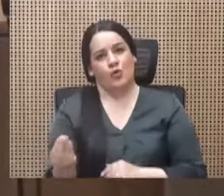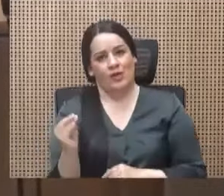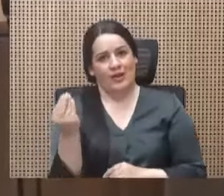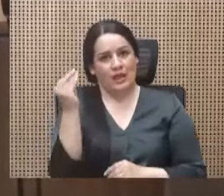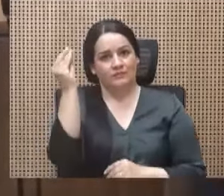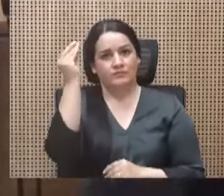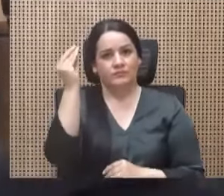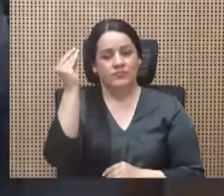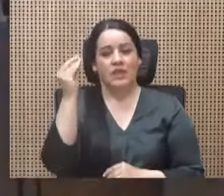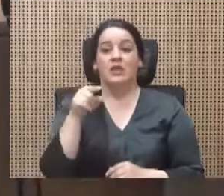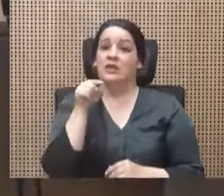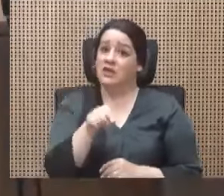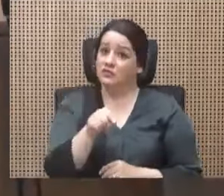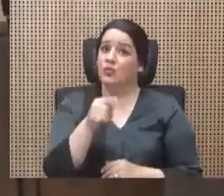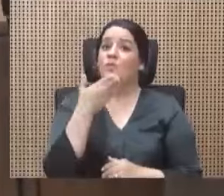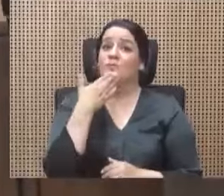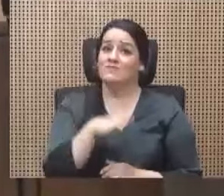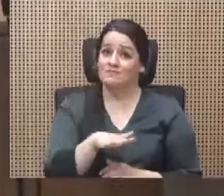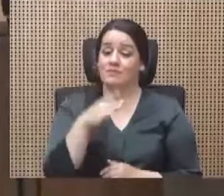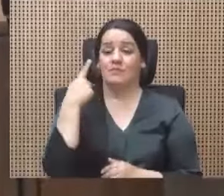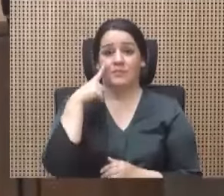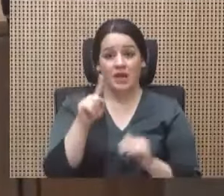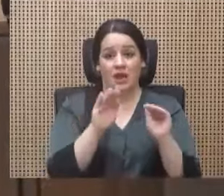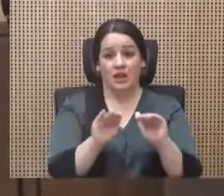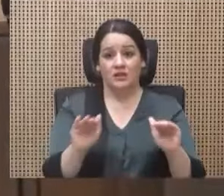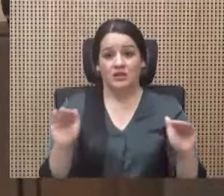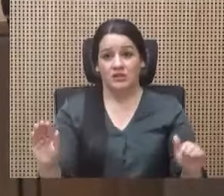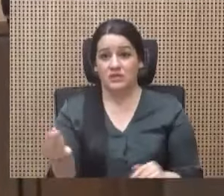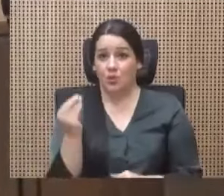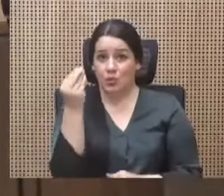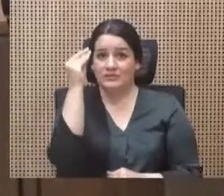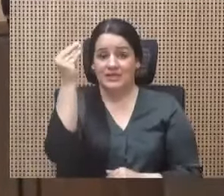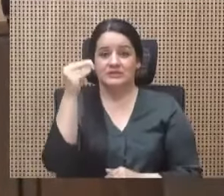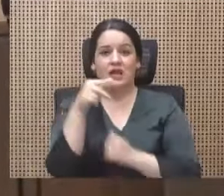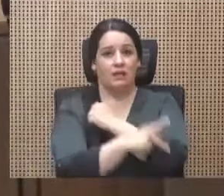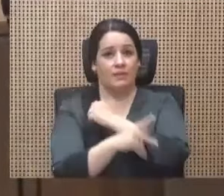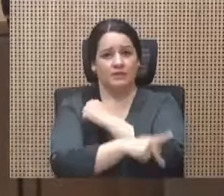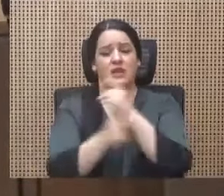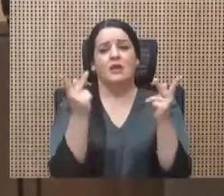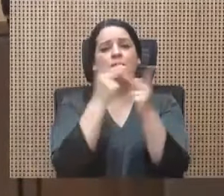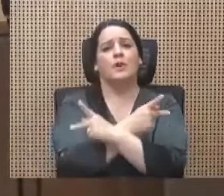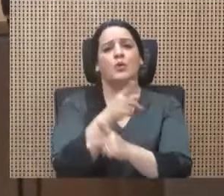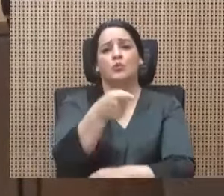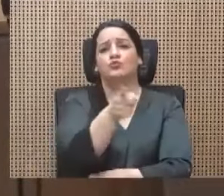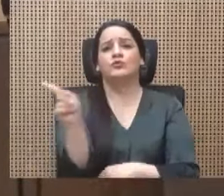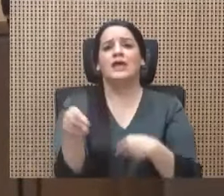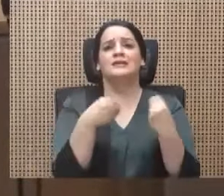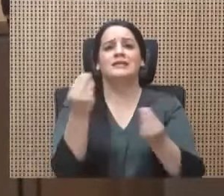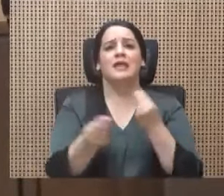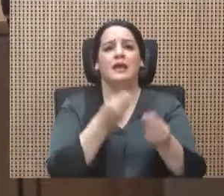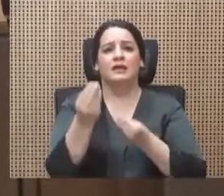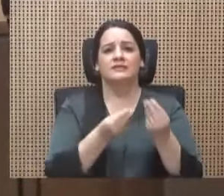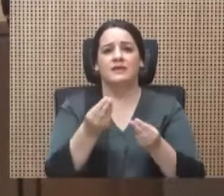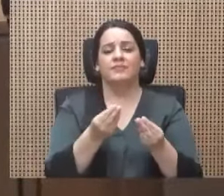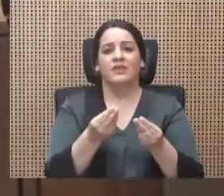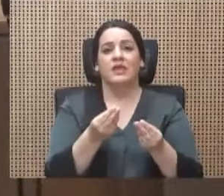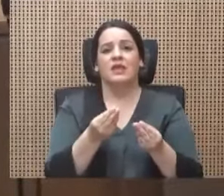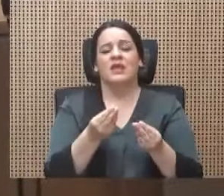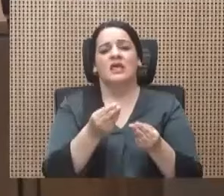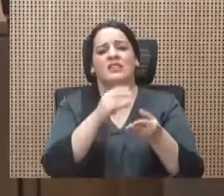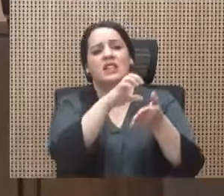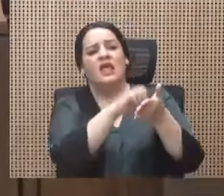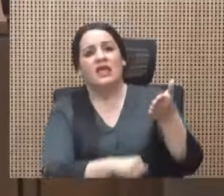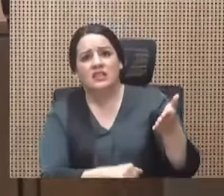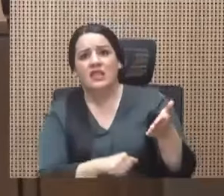niñez de este país. Lo que es peor de lo que ustedes hacen es que despojan a los padres de